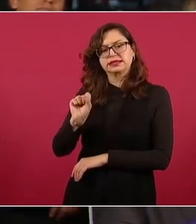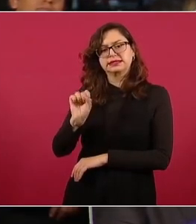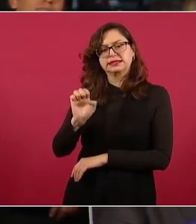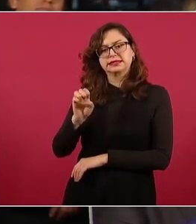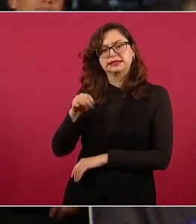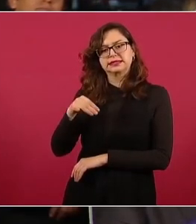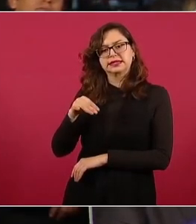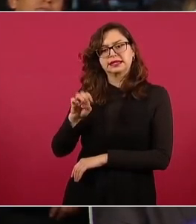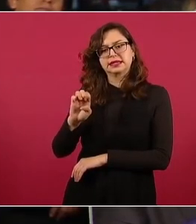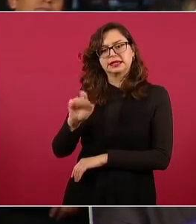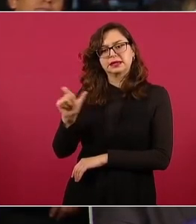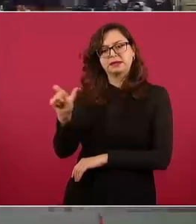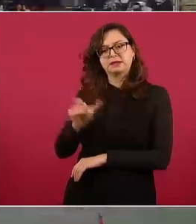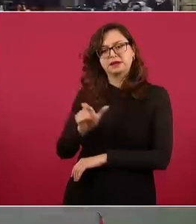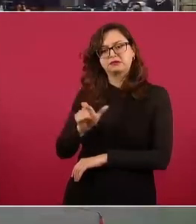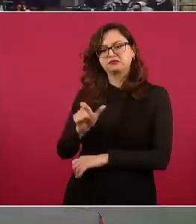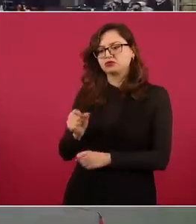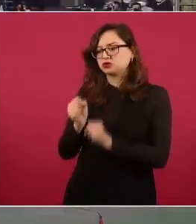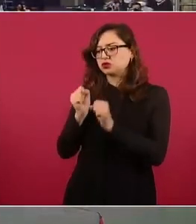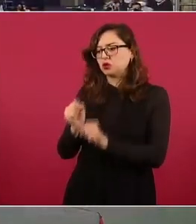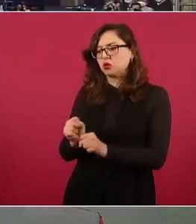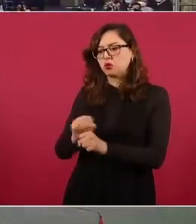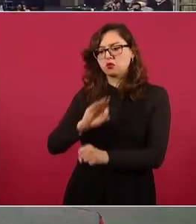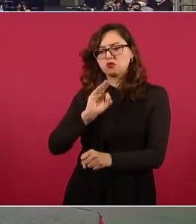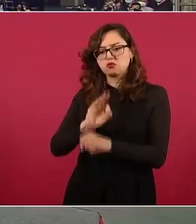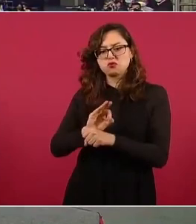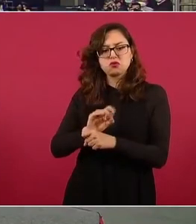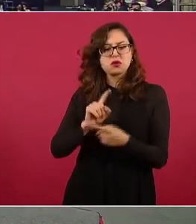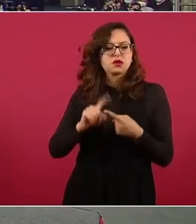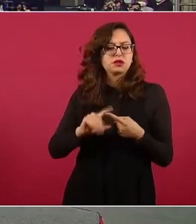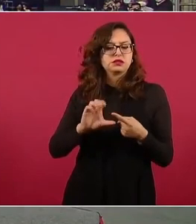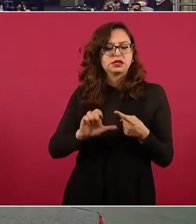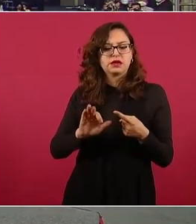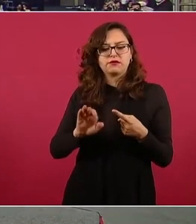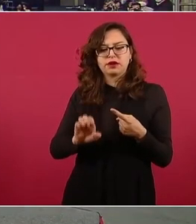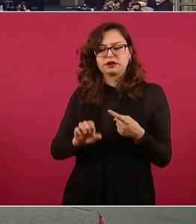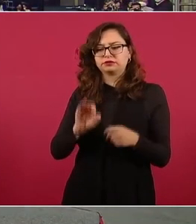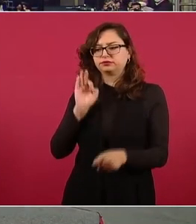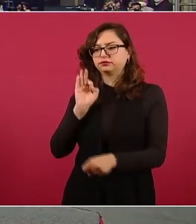todos los paradaños de la Comisión Federal de Electricidad,